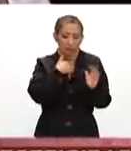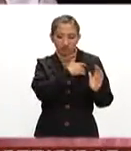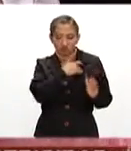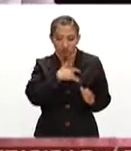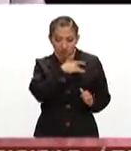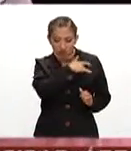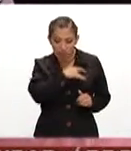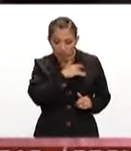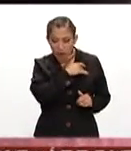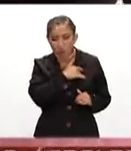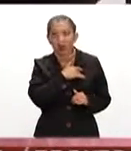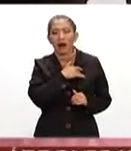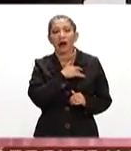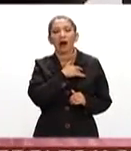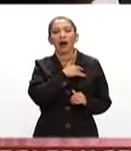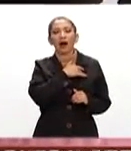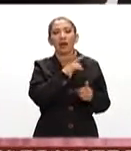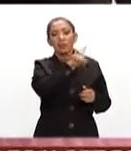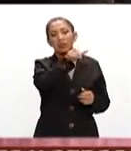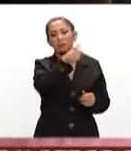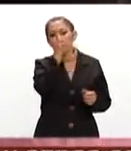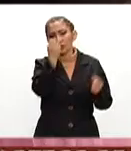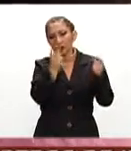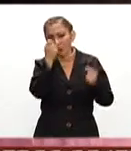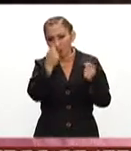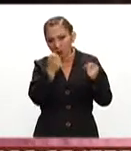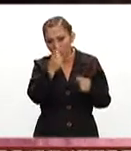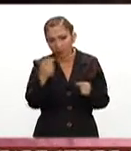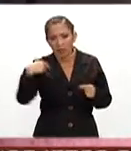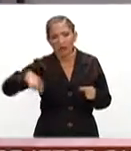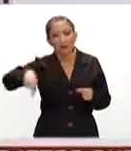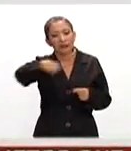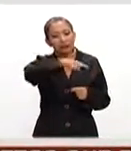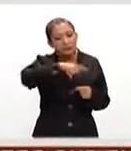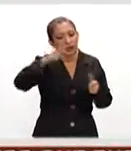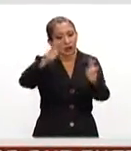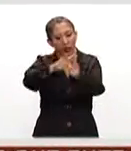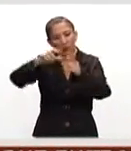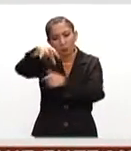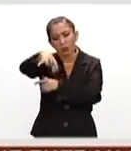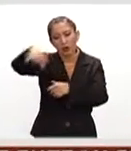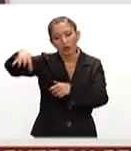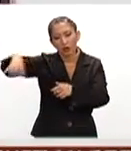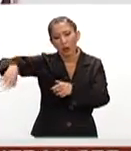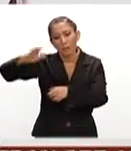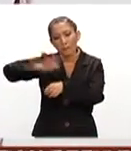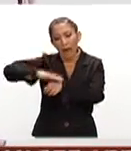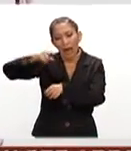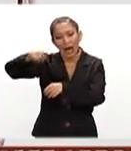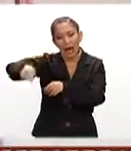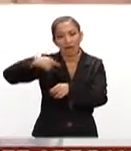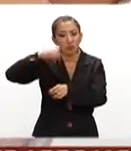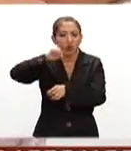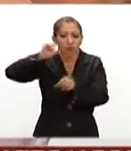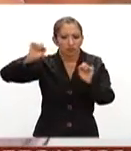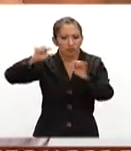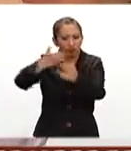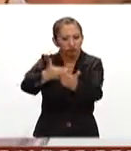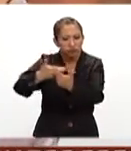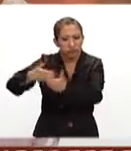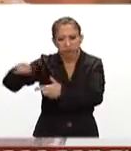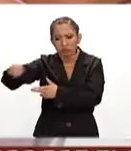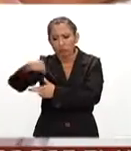exploración. Lo hicimos en algunas poblaciones con mayor asentamiento de mujeres de